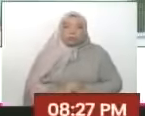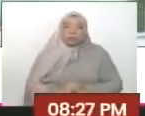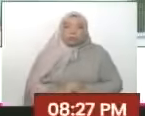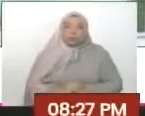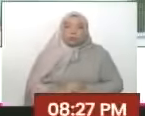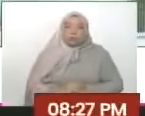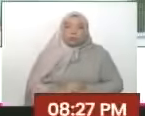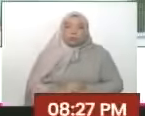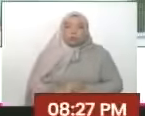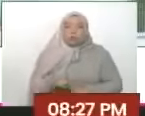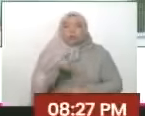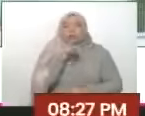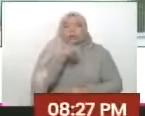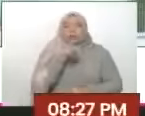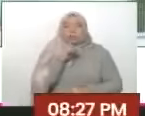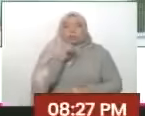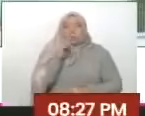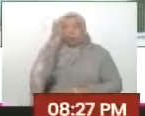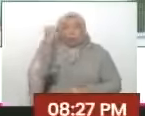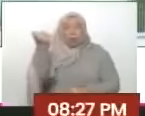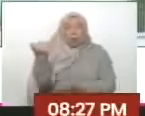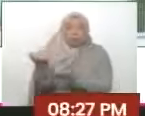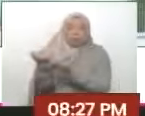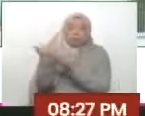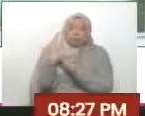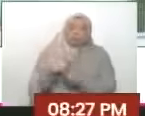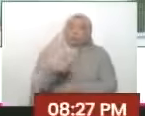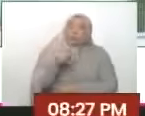Ha costado Dios y su ayuda.